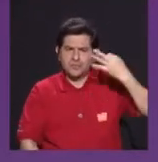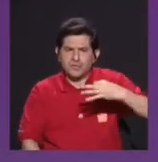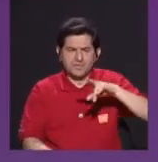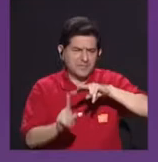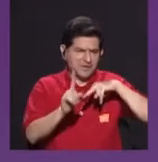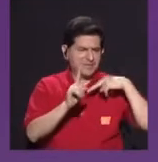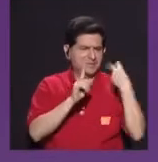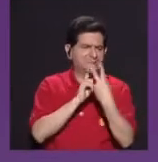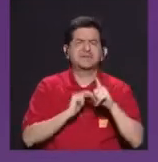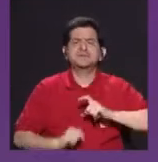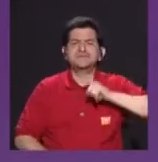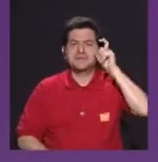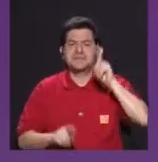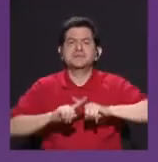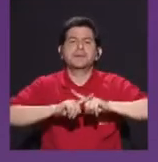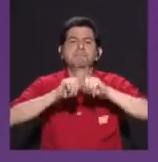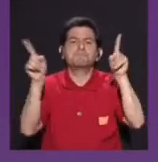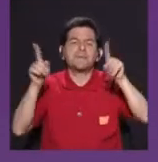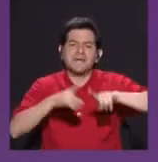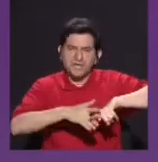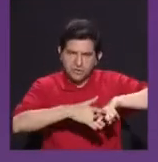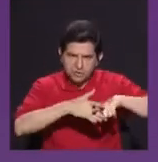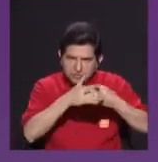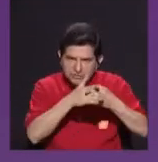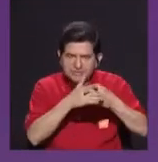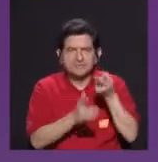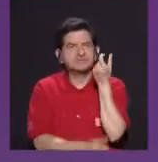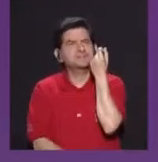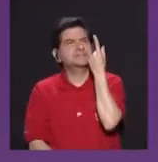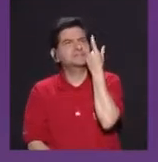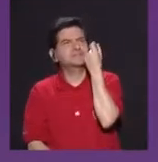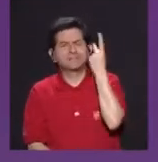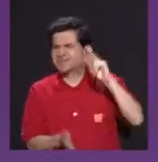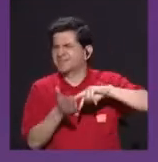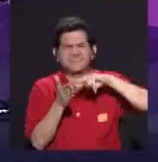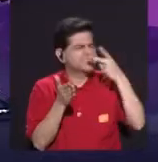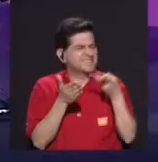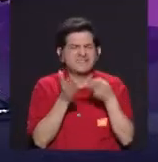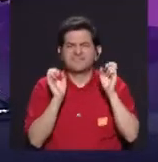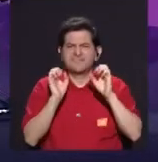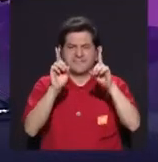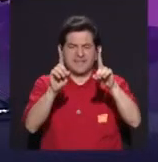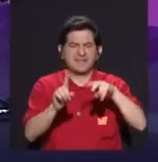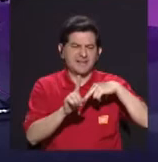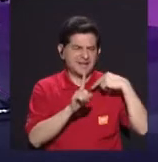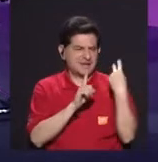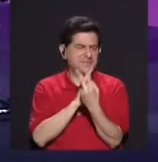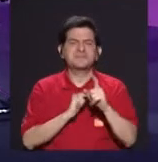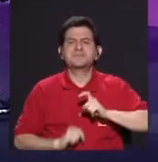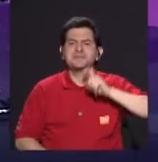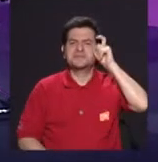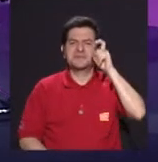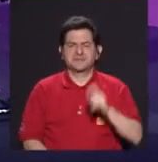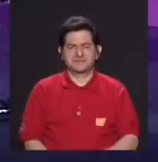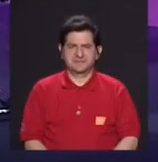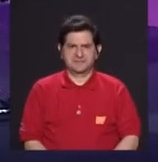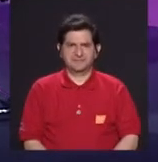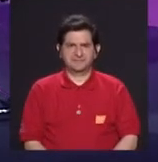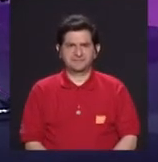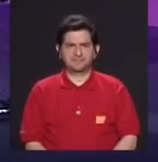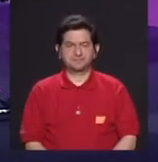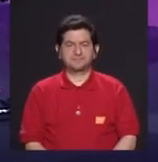perspectiva de género pero iniciamos y entendamos que es educar con perspectiva de género que significa